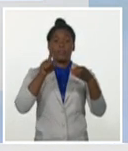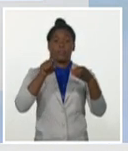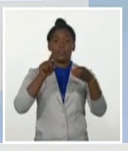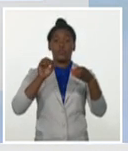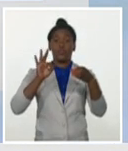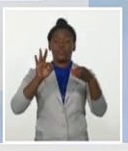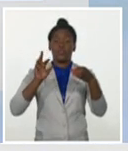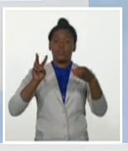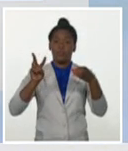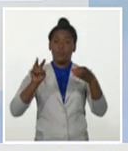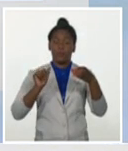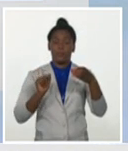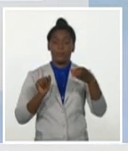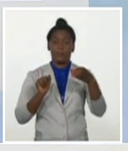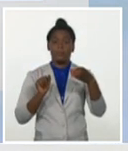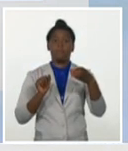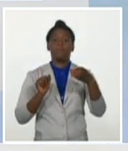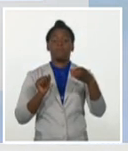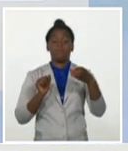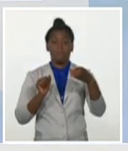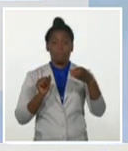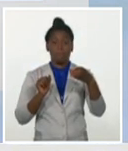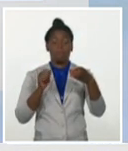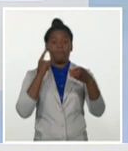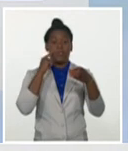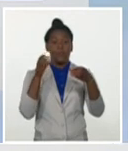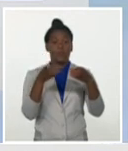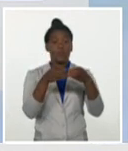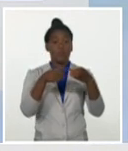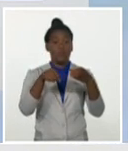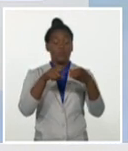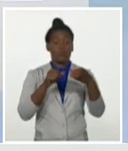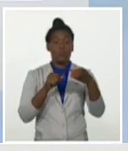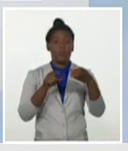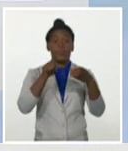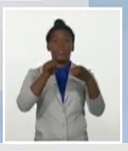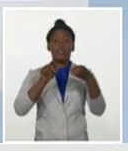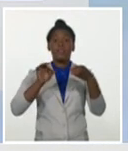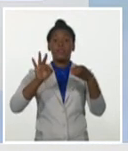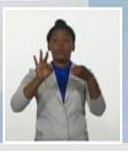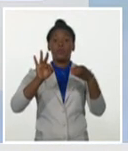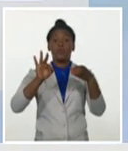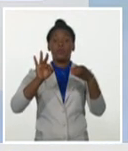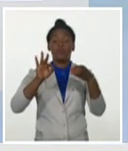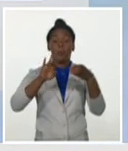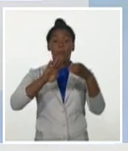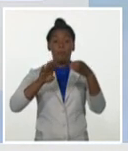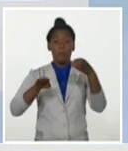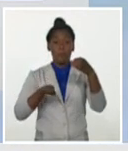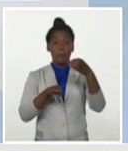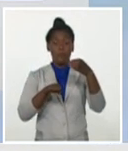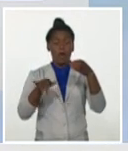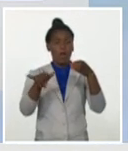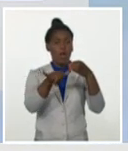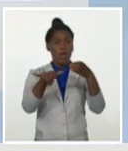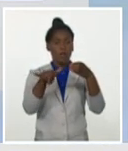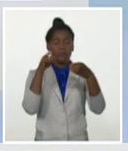182. Elevada también los de 18 y menos años de edad,